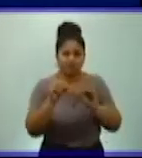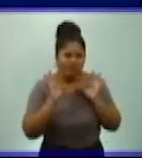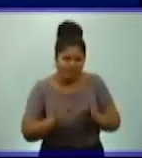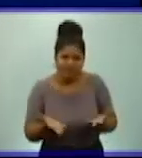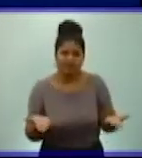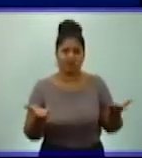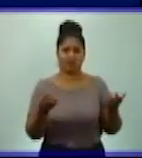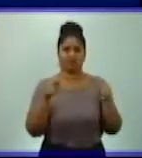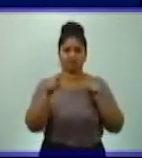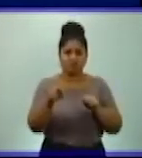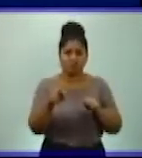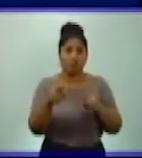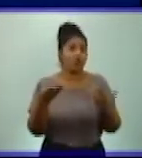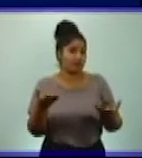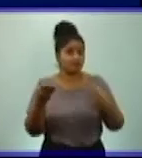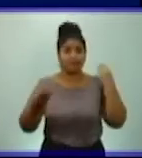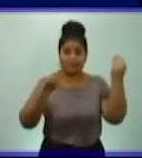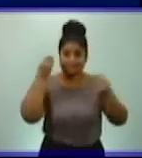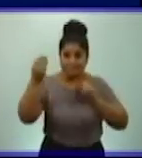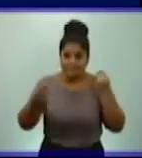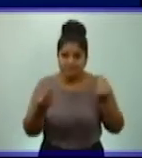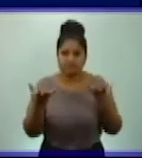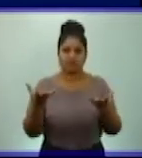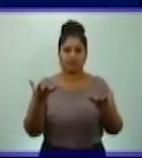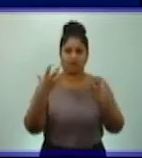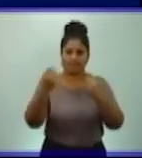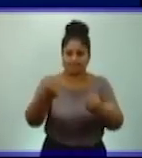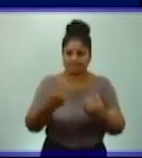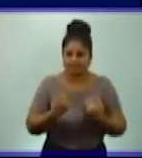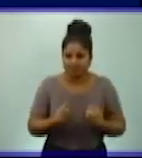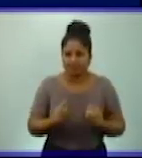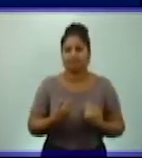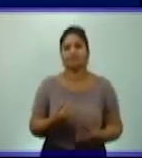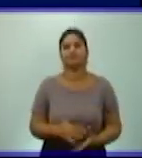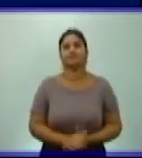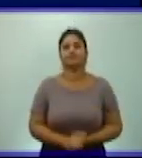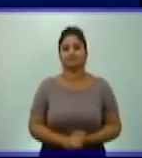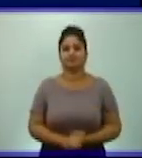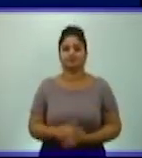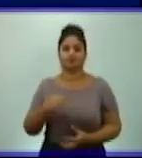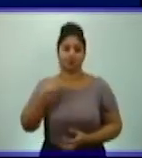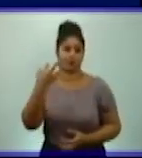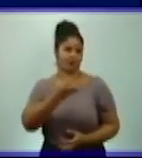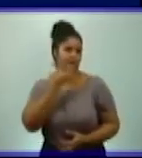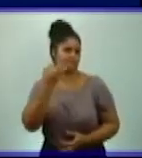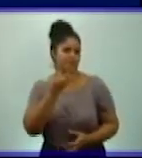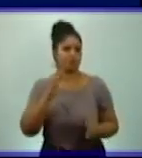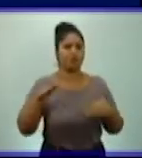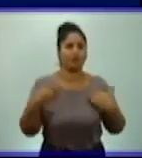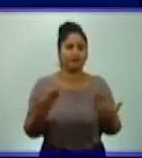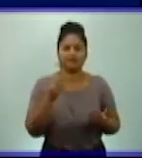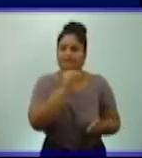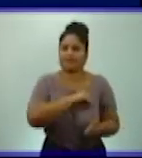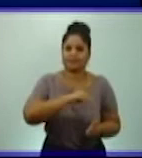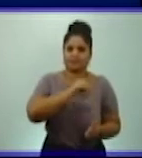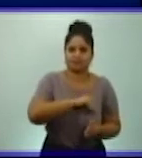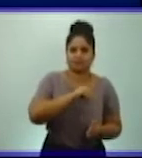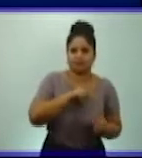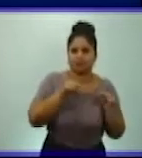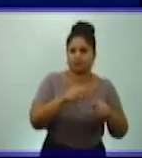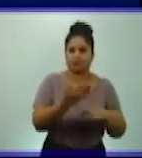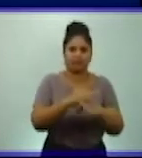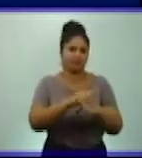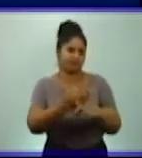pensar de esta manera. Y, por supuesto, todo esto se resume en el